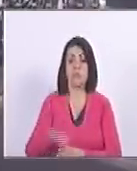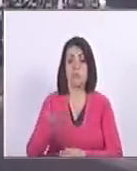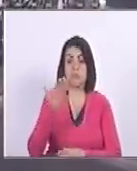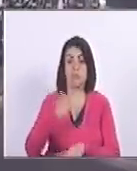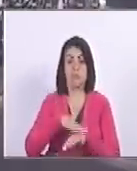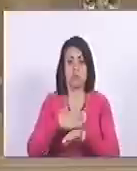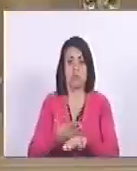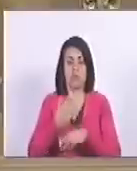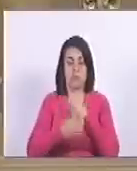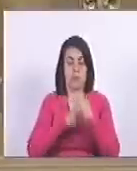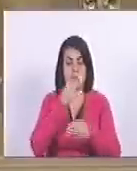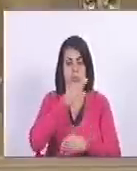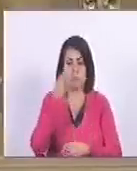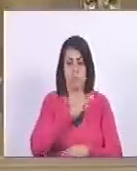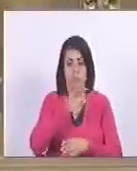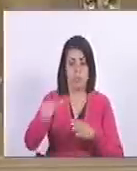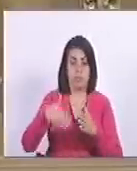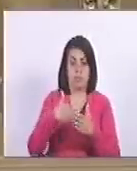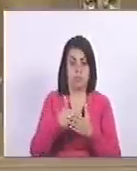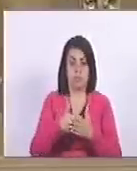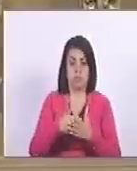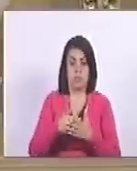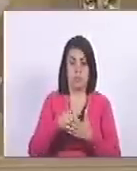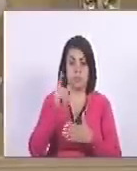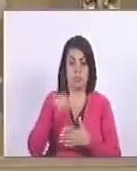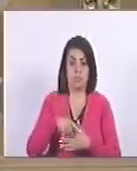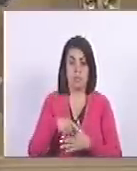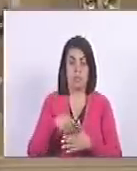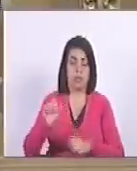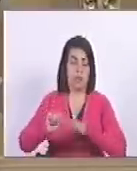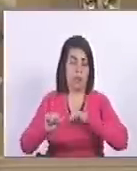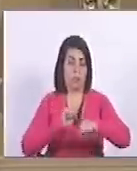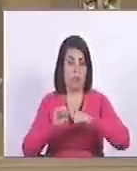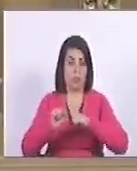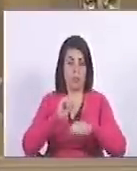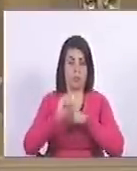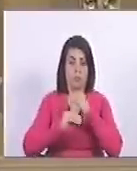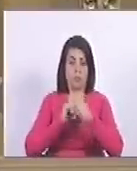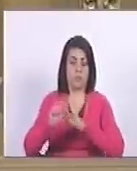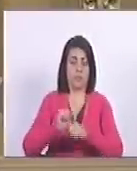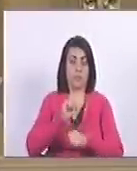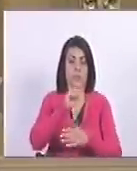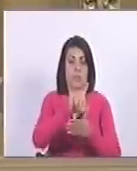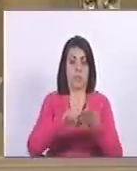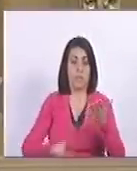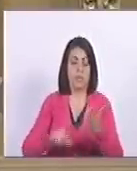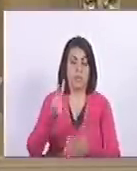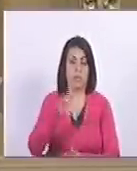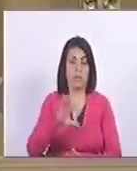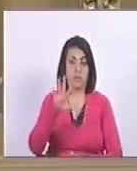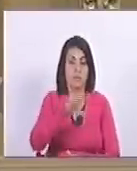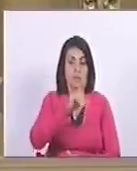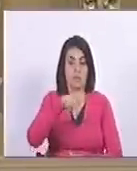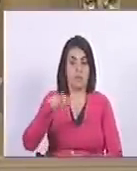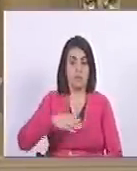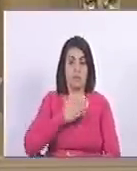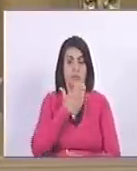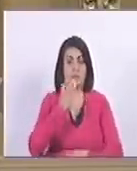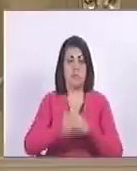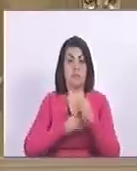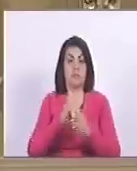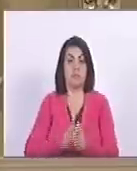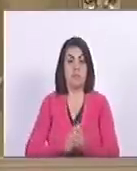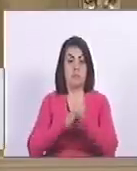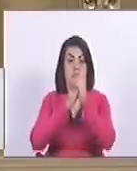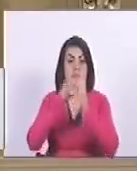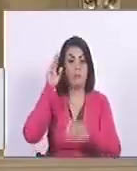importante para garantizar, para crear la movida y el movimiento coralista venezolano. Esto estuvo dirigido